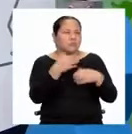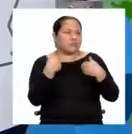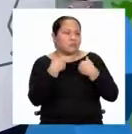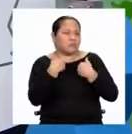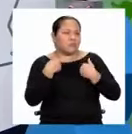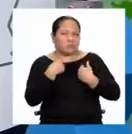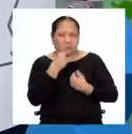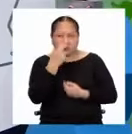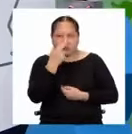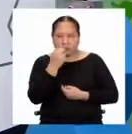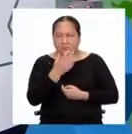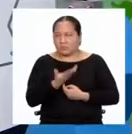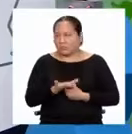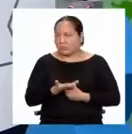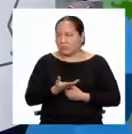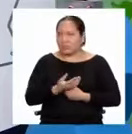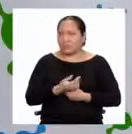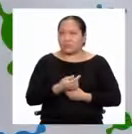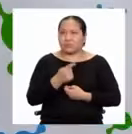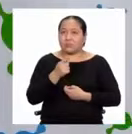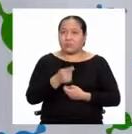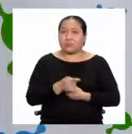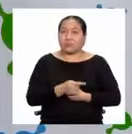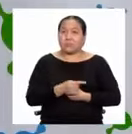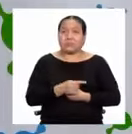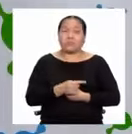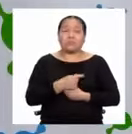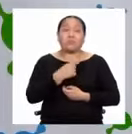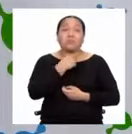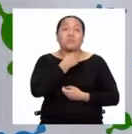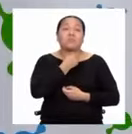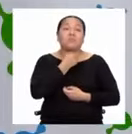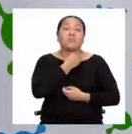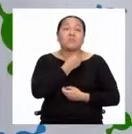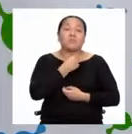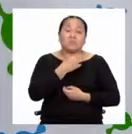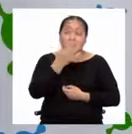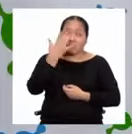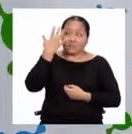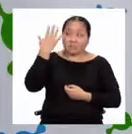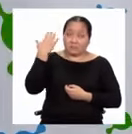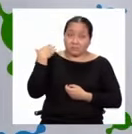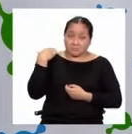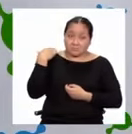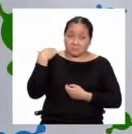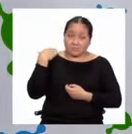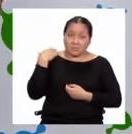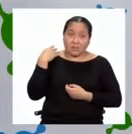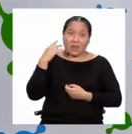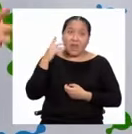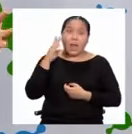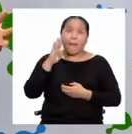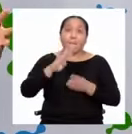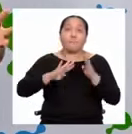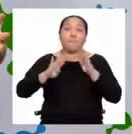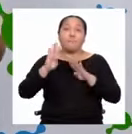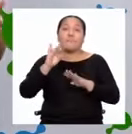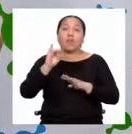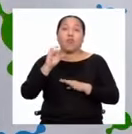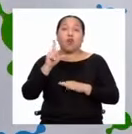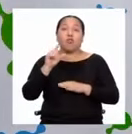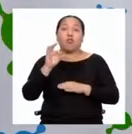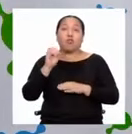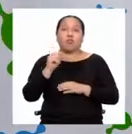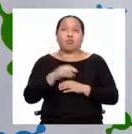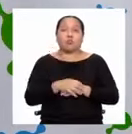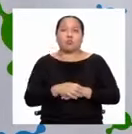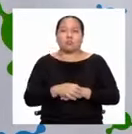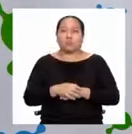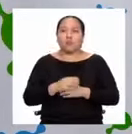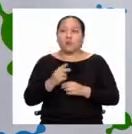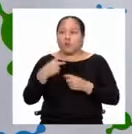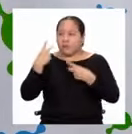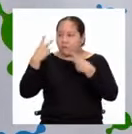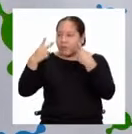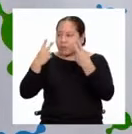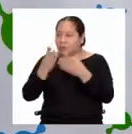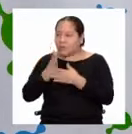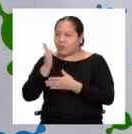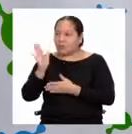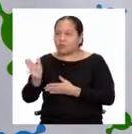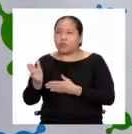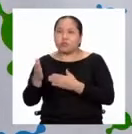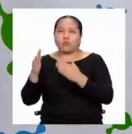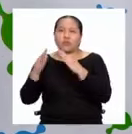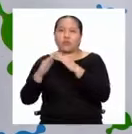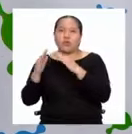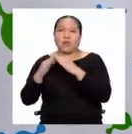identifica? Bueno, lo que pasa es que mi bisabuelo era biólogo y el fin de semana fui a visitar lo que era su casa y me enseñaron que tenía una colección